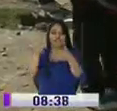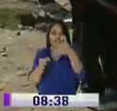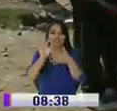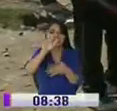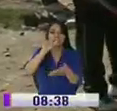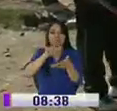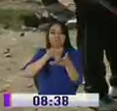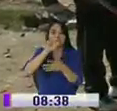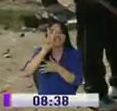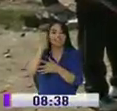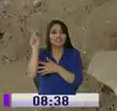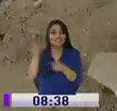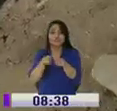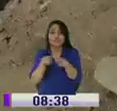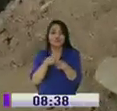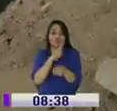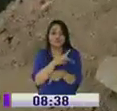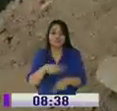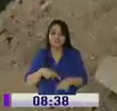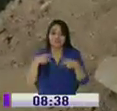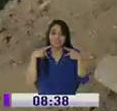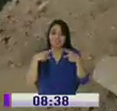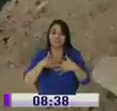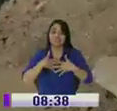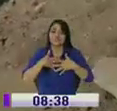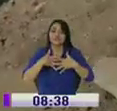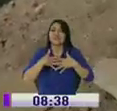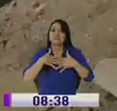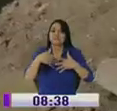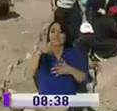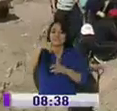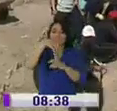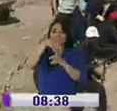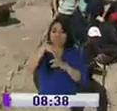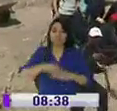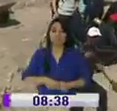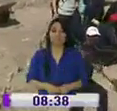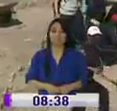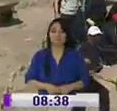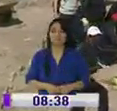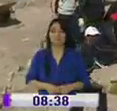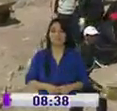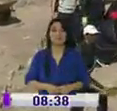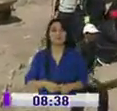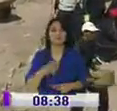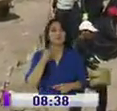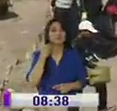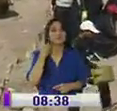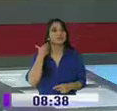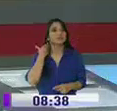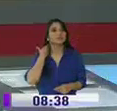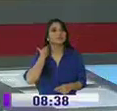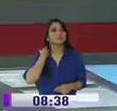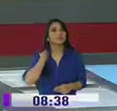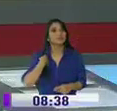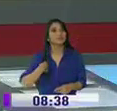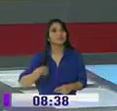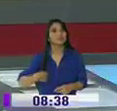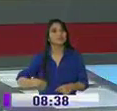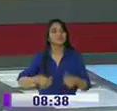3.200 pulmones de vida, para la parroquia de San Antonio de Pichincha, informó Priscila Cadena. Muy bien